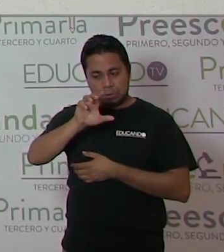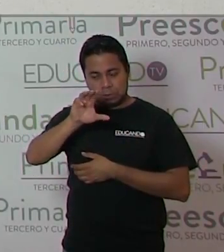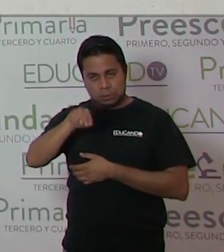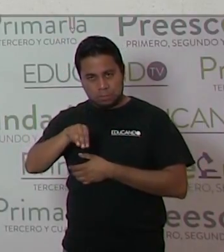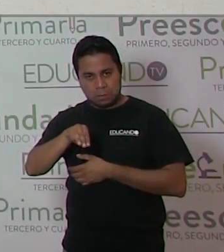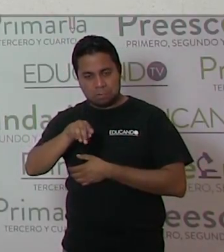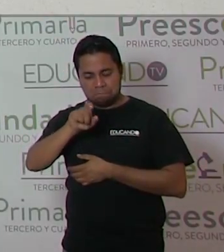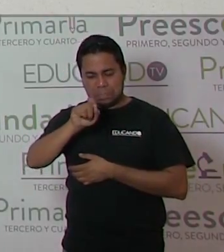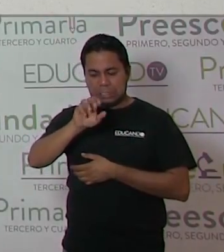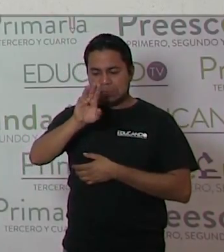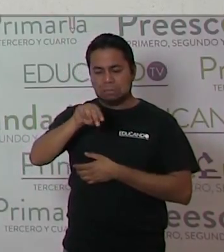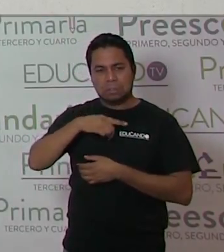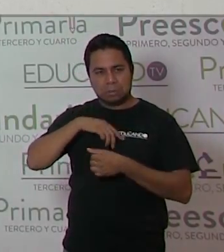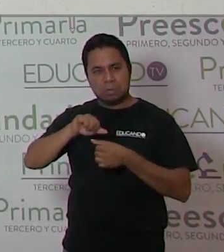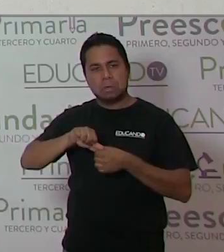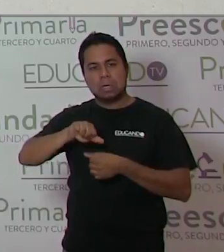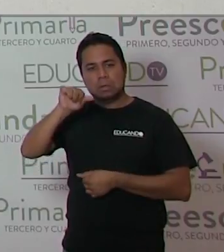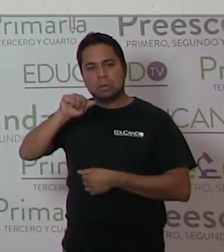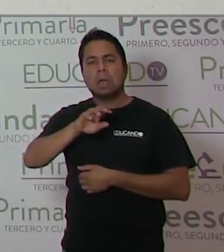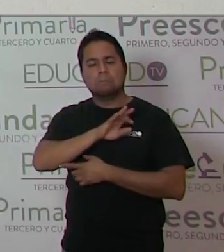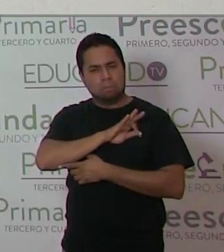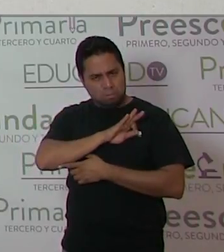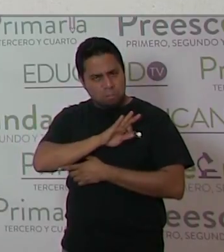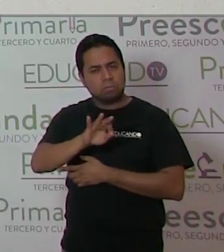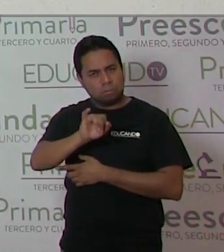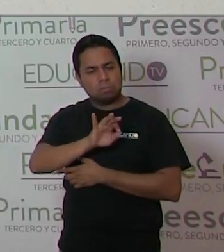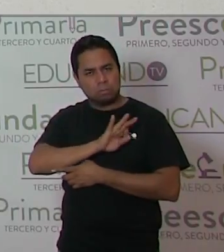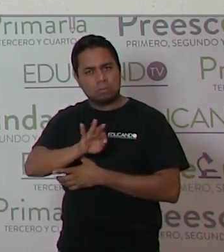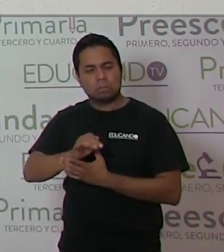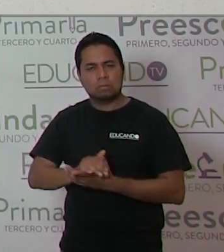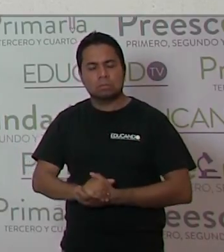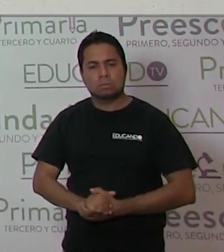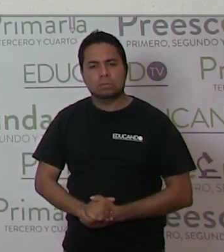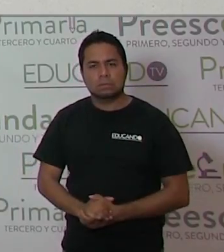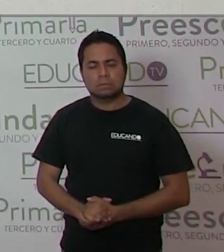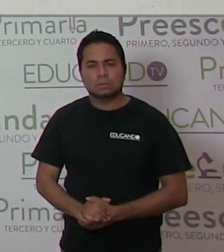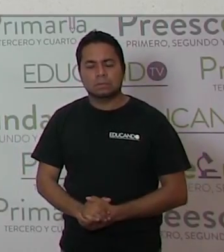20 centímetros. Se puede.